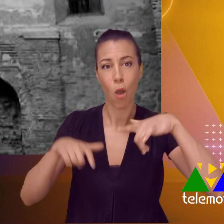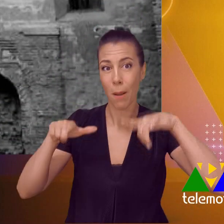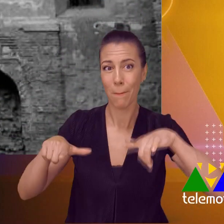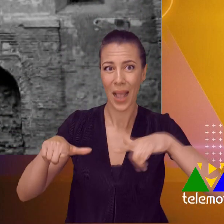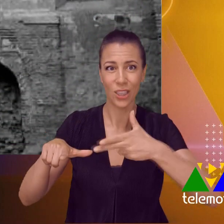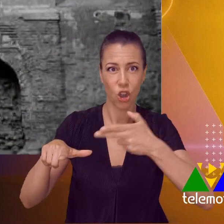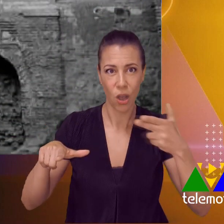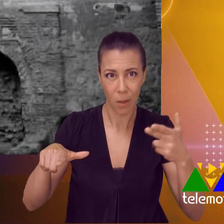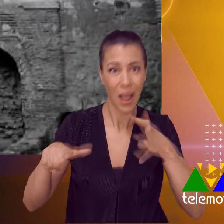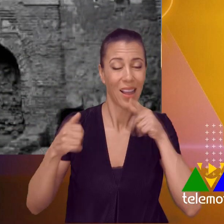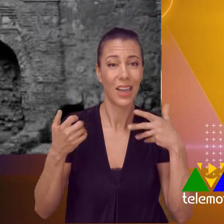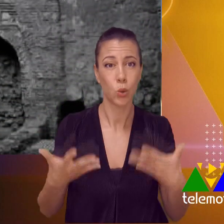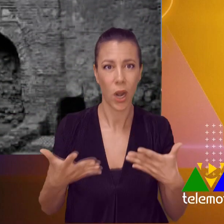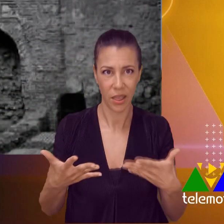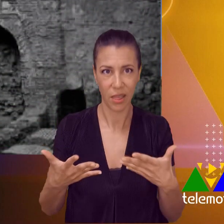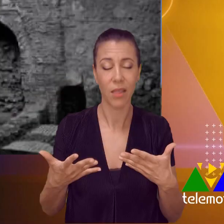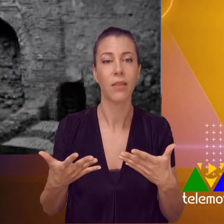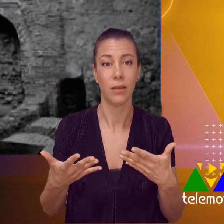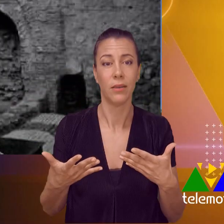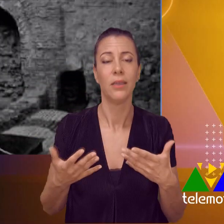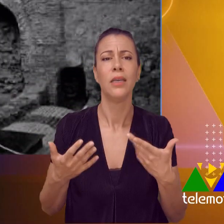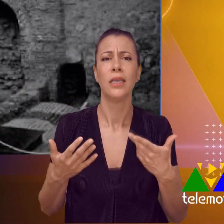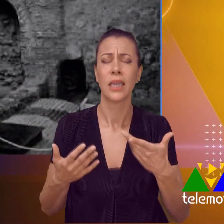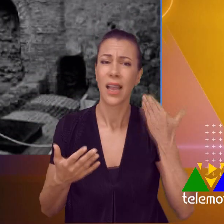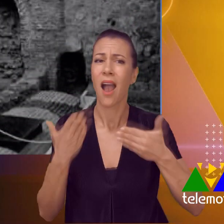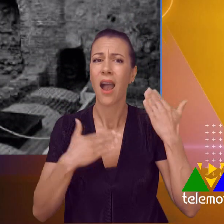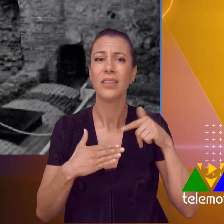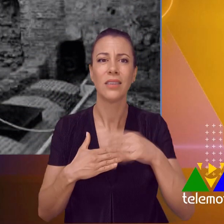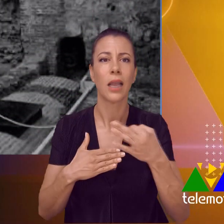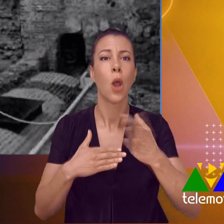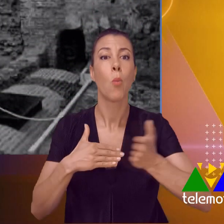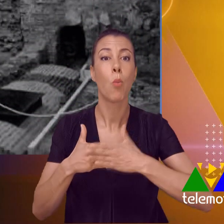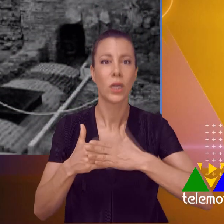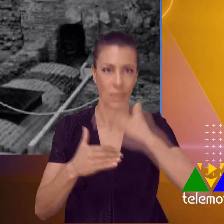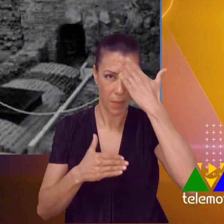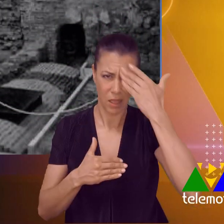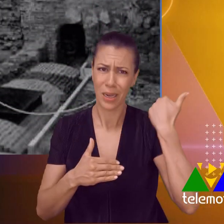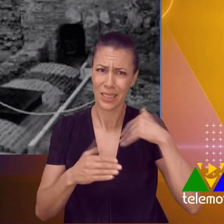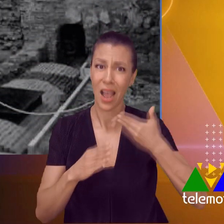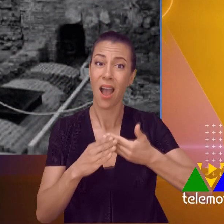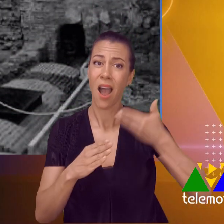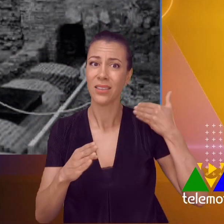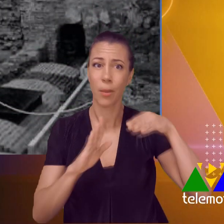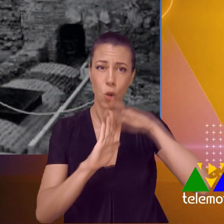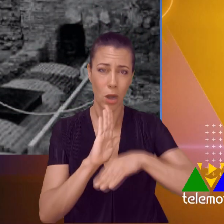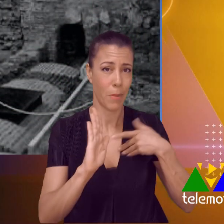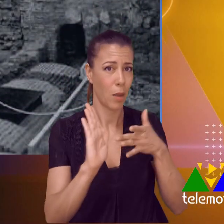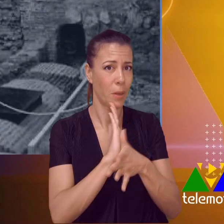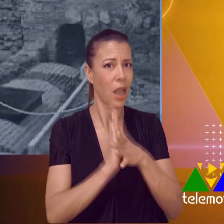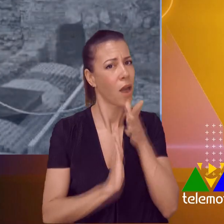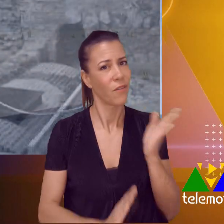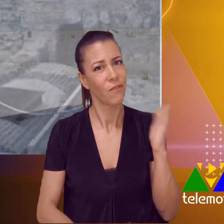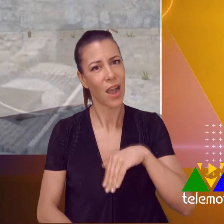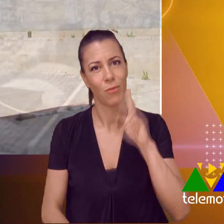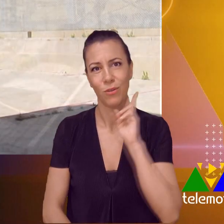Armas en la actualidad como esa zona que fue en su día puerta principal. Ya hablábamos en programas anteriores de ella, así que vamos a ir